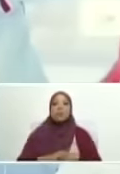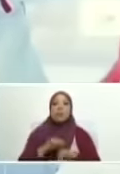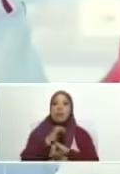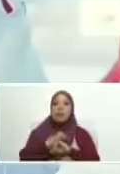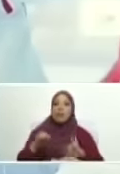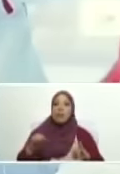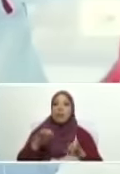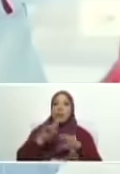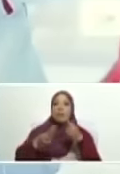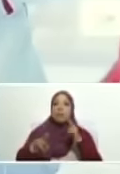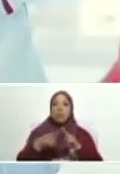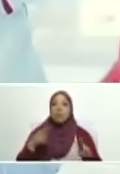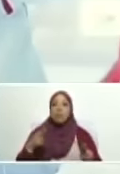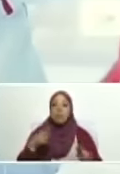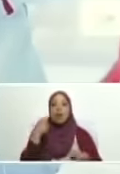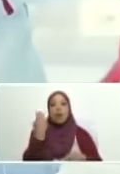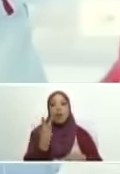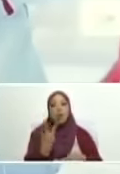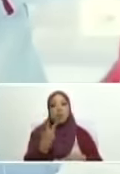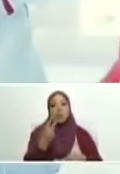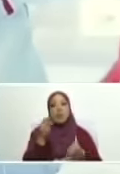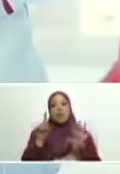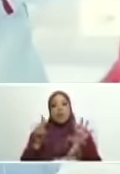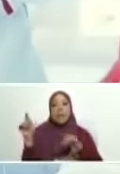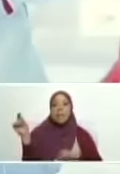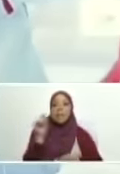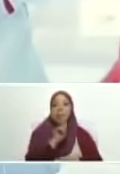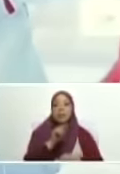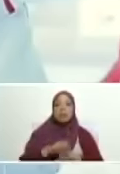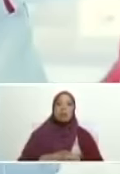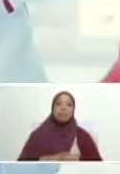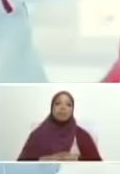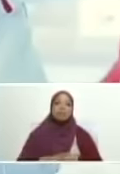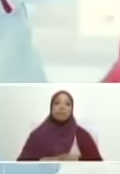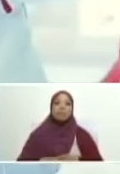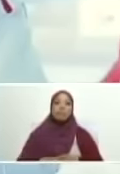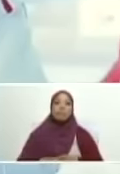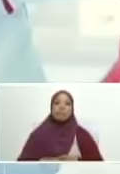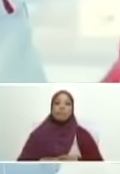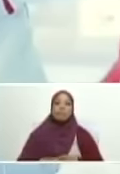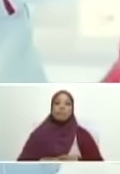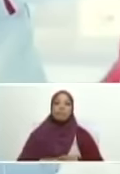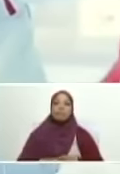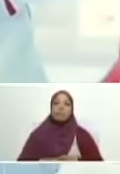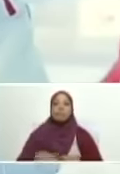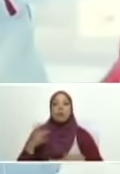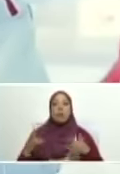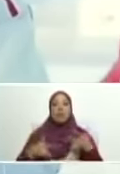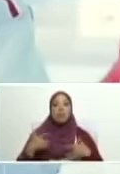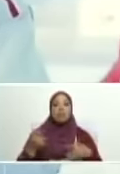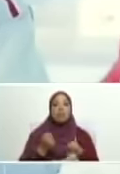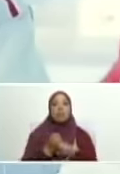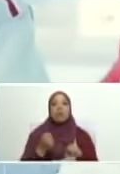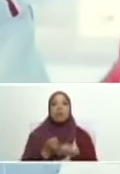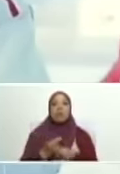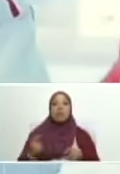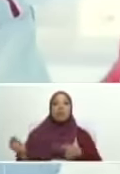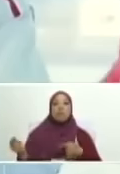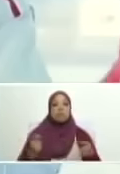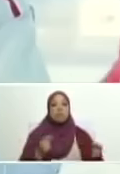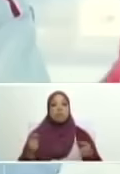la fase 1, la fase 2 en 6 meses. La obra se realizó por autogestión.